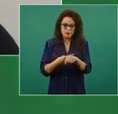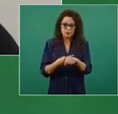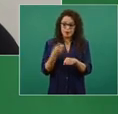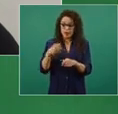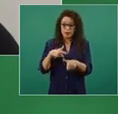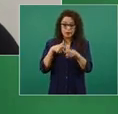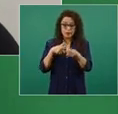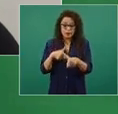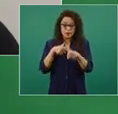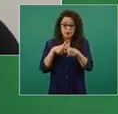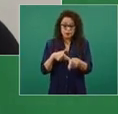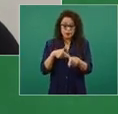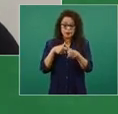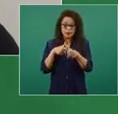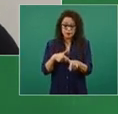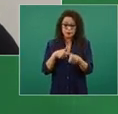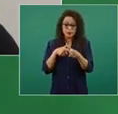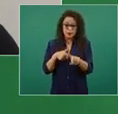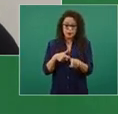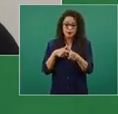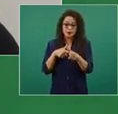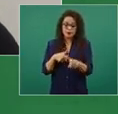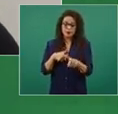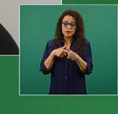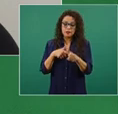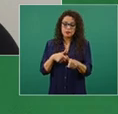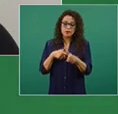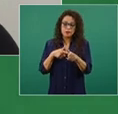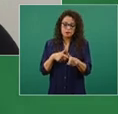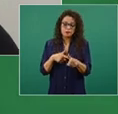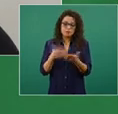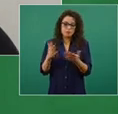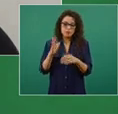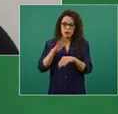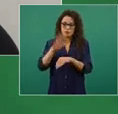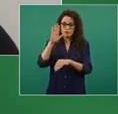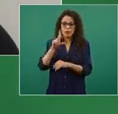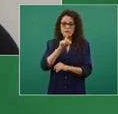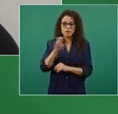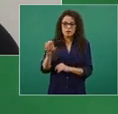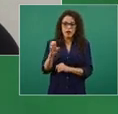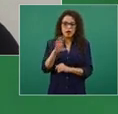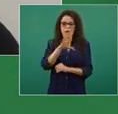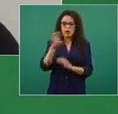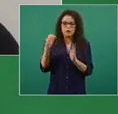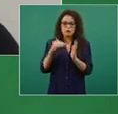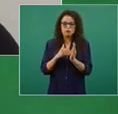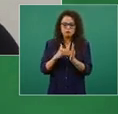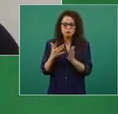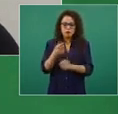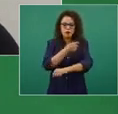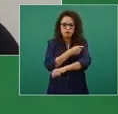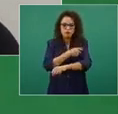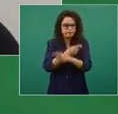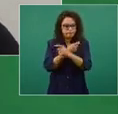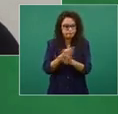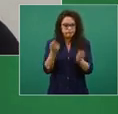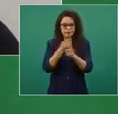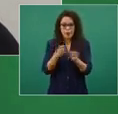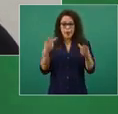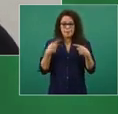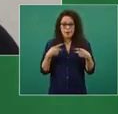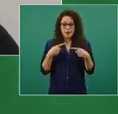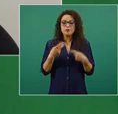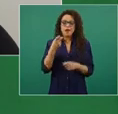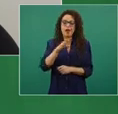mientras tengamos estos días continuos de más de 500,000 de dosis aplicadas, pues esto obviamente podrá ser una